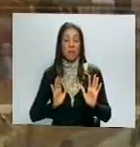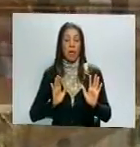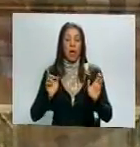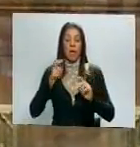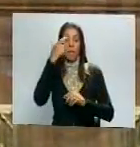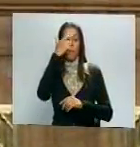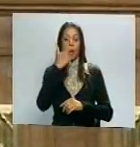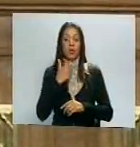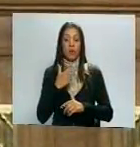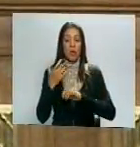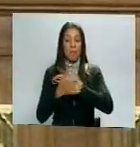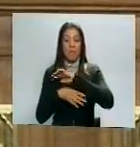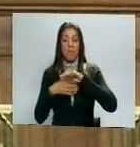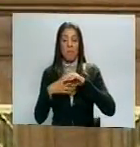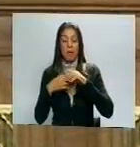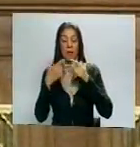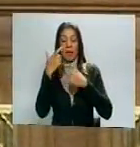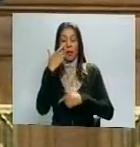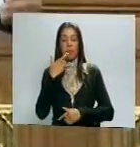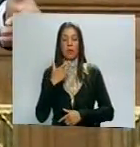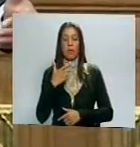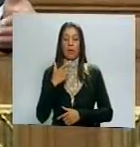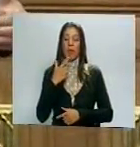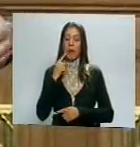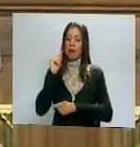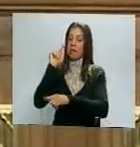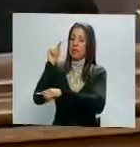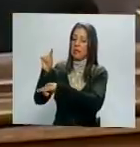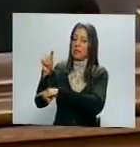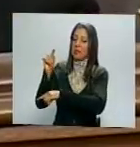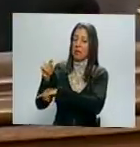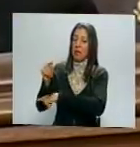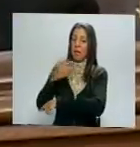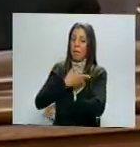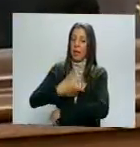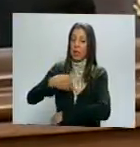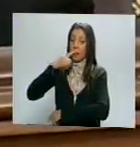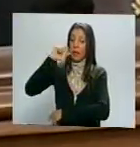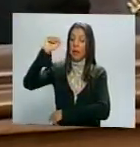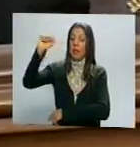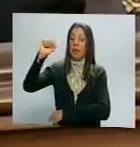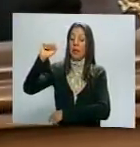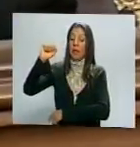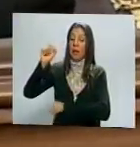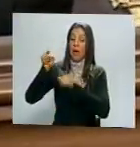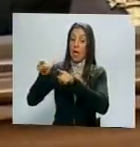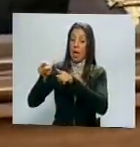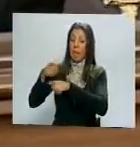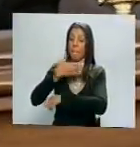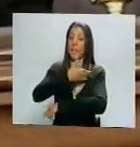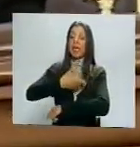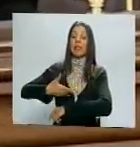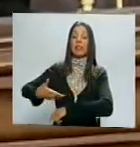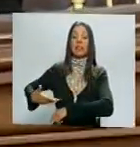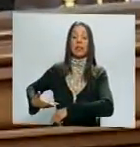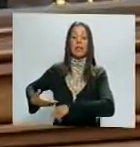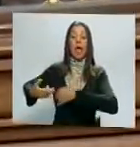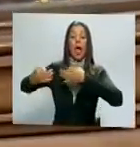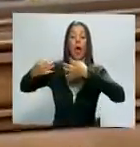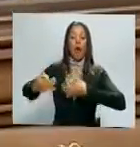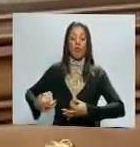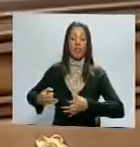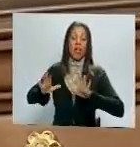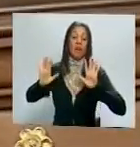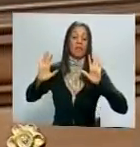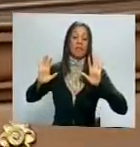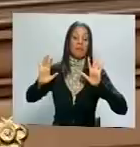conducta fuesen a faltarle respeto al presidente de la República. Porque no es a Nicolás Maduro, es al presidente de la República, que para mala suerte